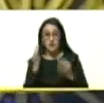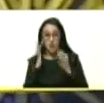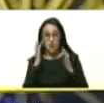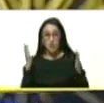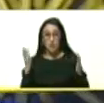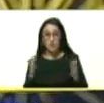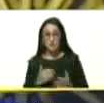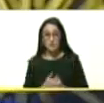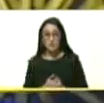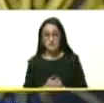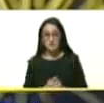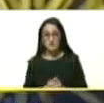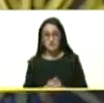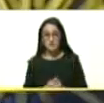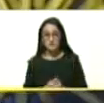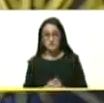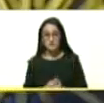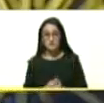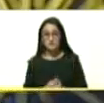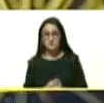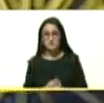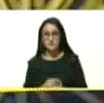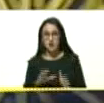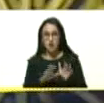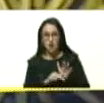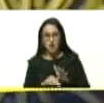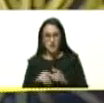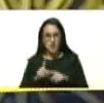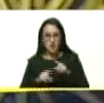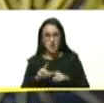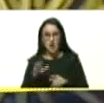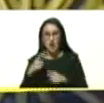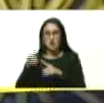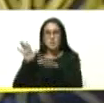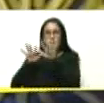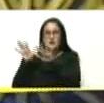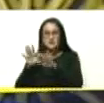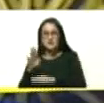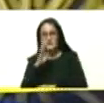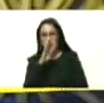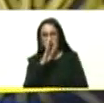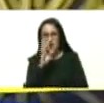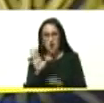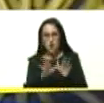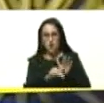Esta locura de robo de activos en el exterior, de cuentas bancarias.